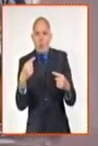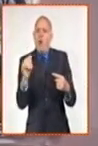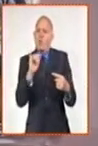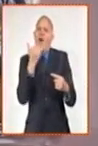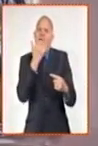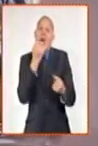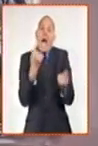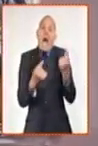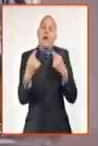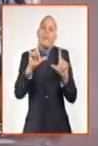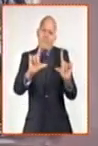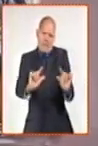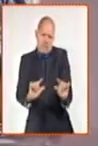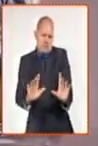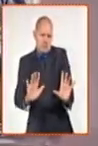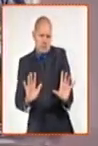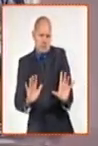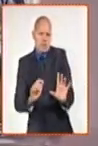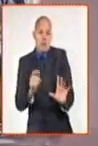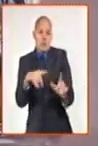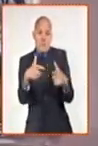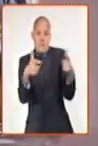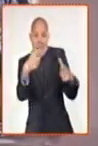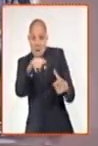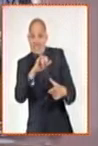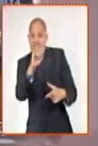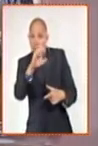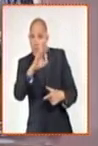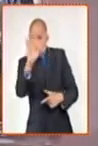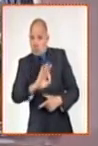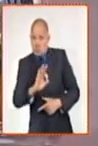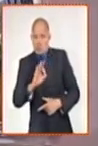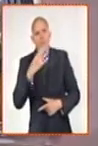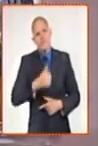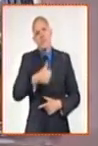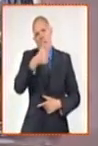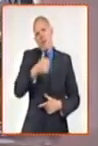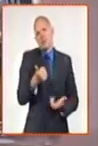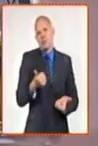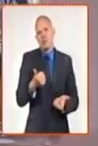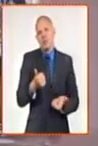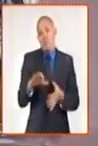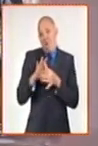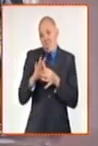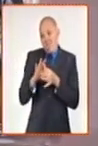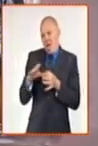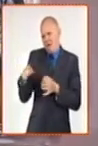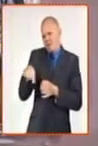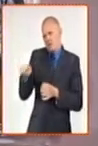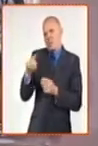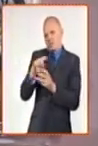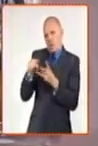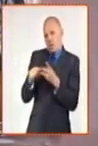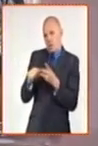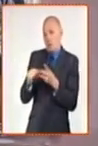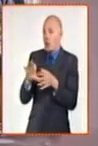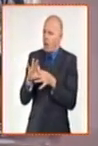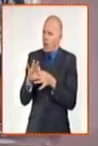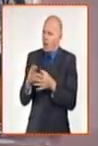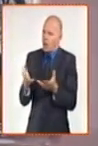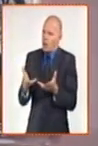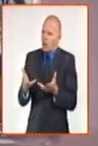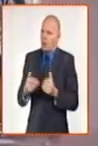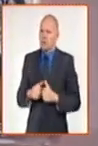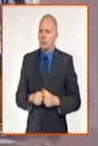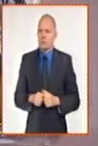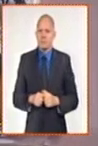tienen niveles de afectación, pero están por encima del 60%, que es el criterio medio que hemos tomado para decir que tienen un nivel de cobertura